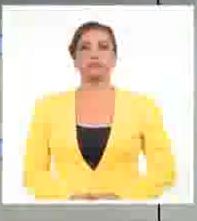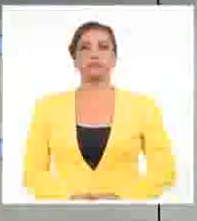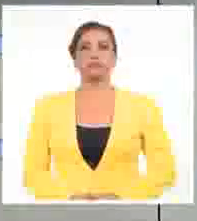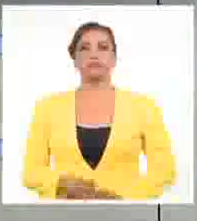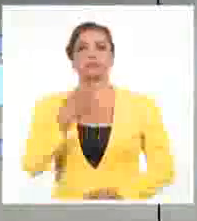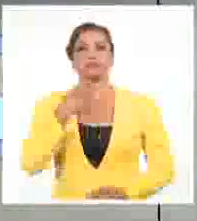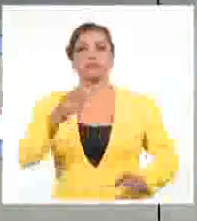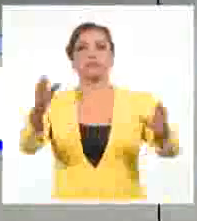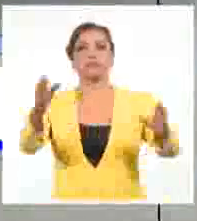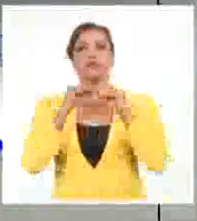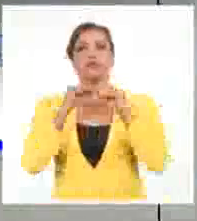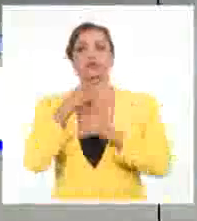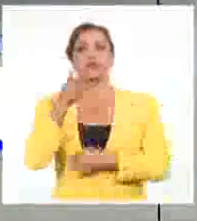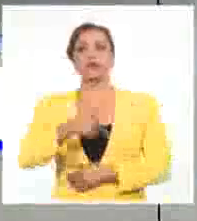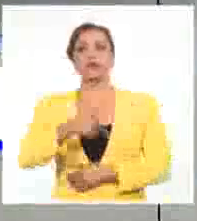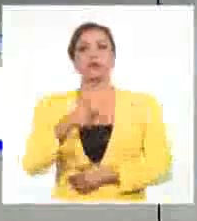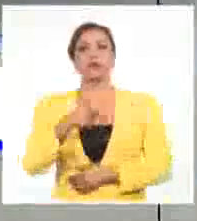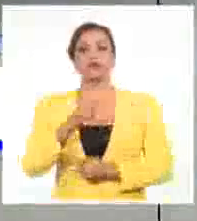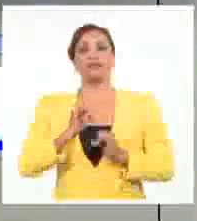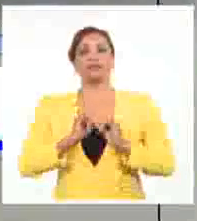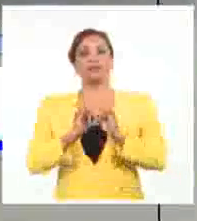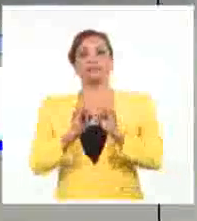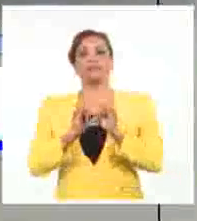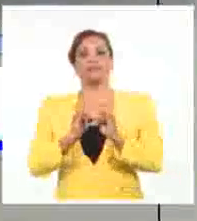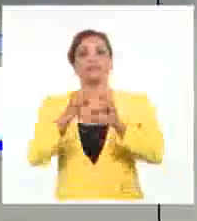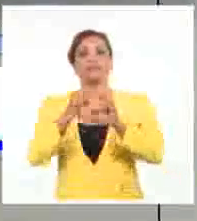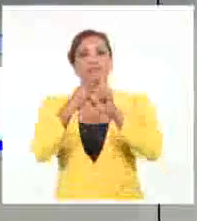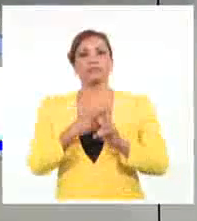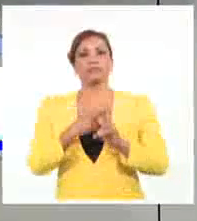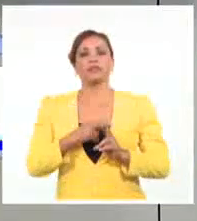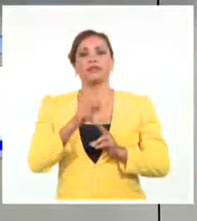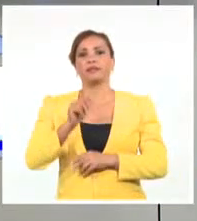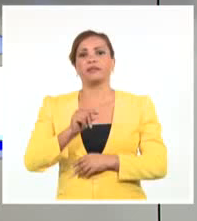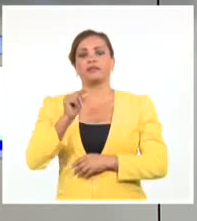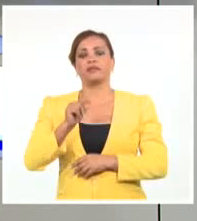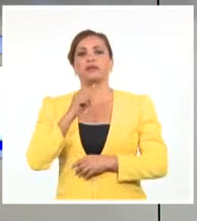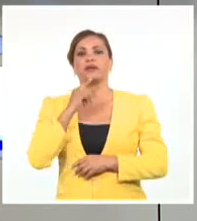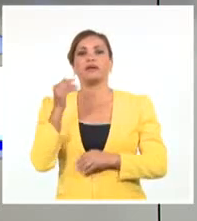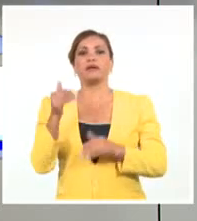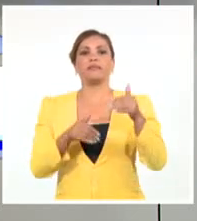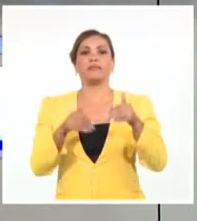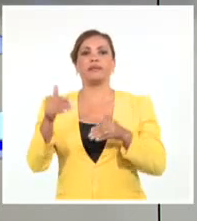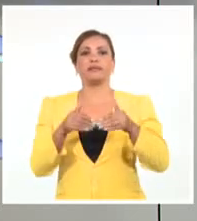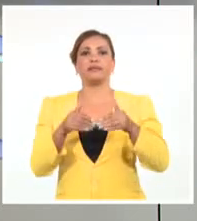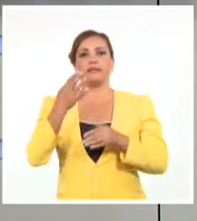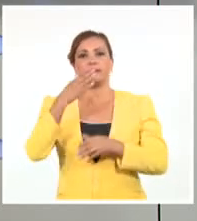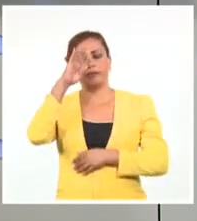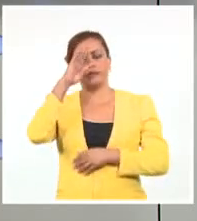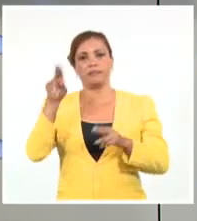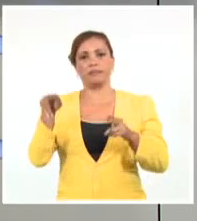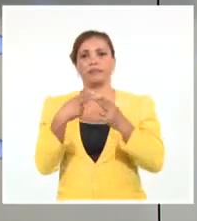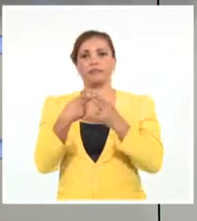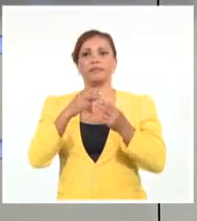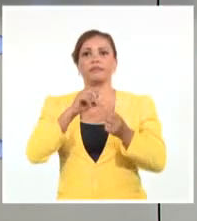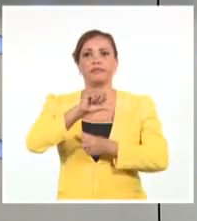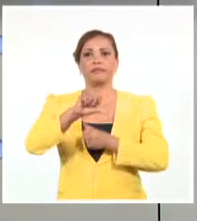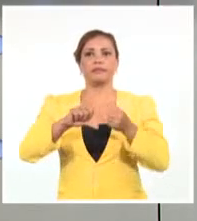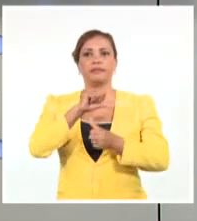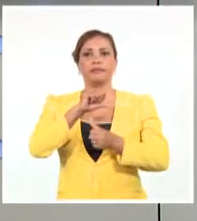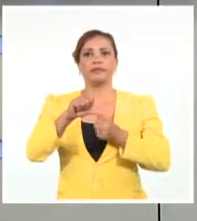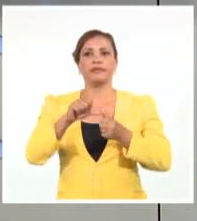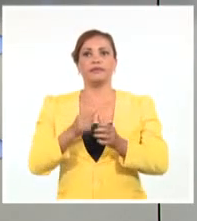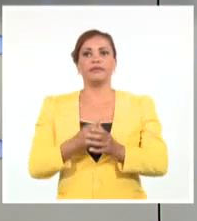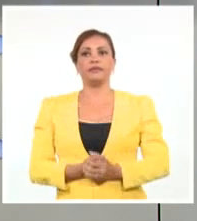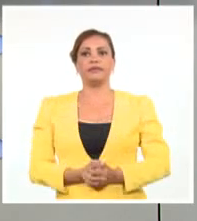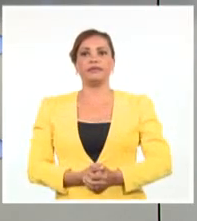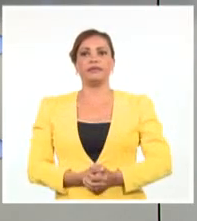Muy buenas noches. Este jueves se dio a conocer la nómina del equipo de agricultores que representará a Cuba en la venidera Serie del Caribe, pactada a celebrarse en